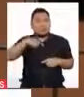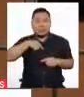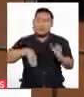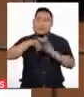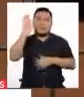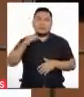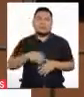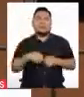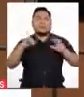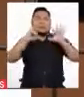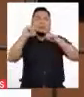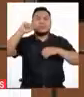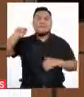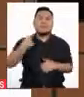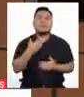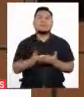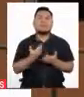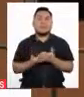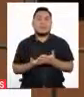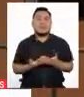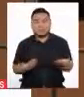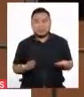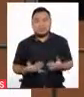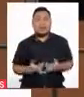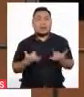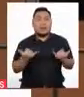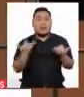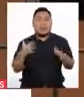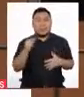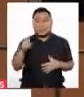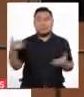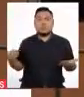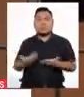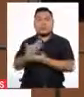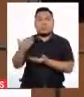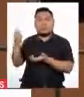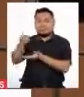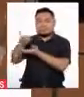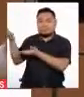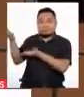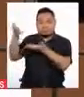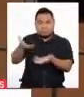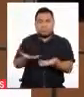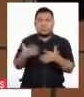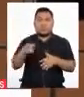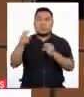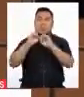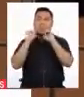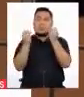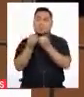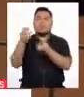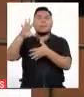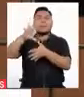600 mil pruebas que hemos hecho. Recientemente hemos adquirido un nuevo lote. La Organización